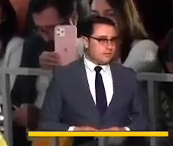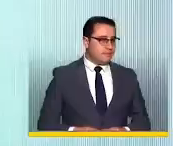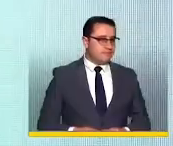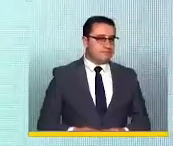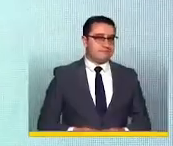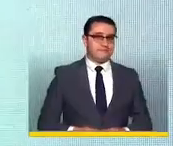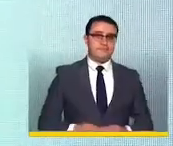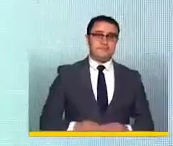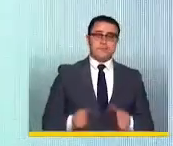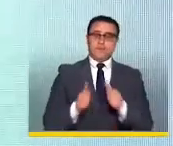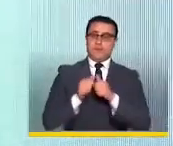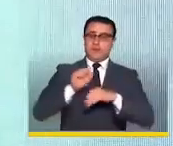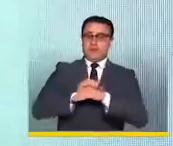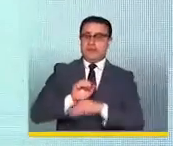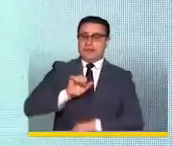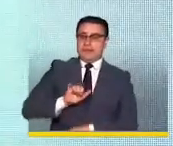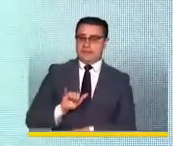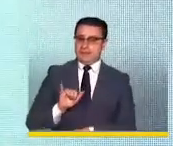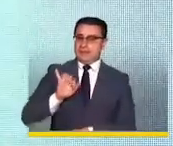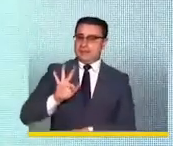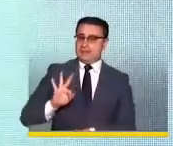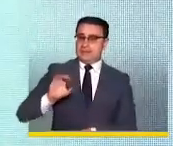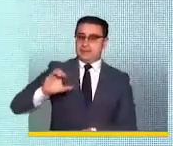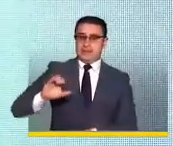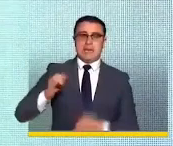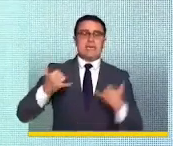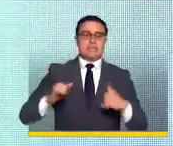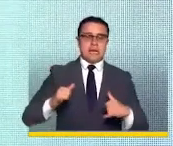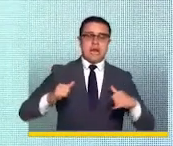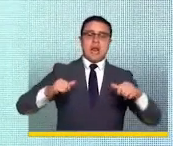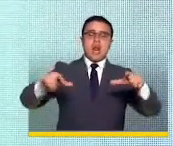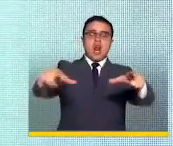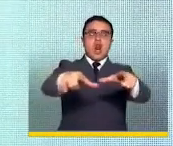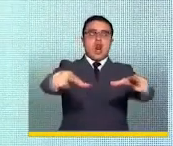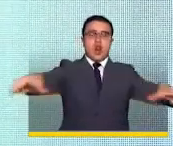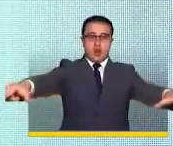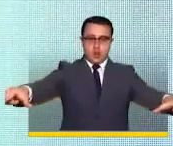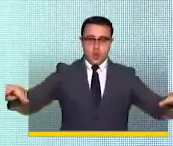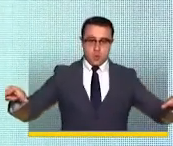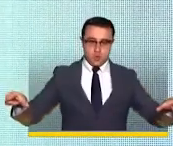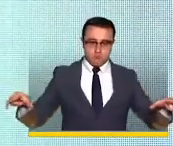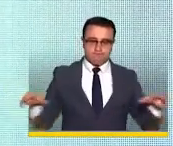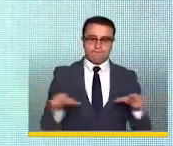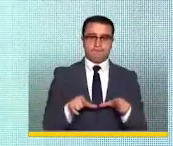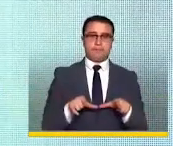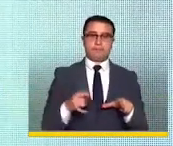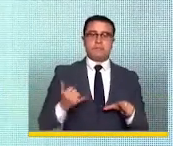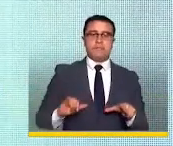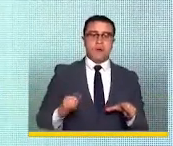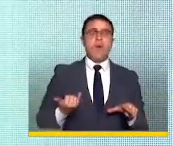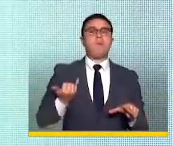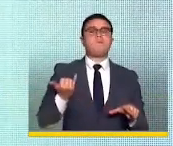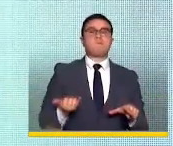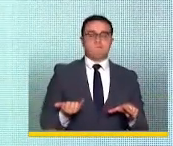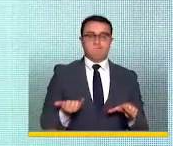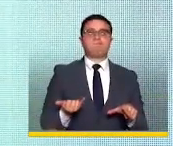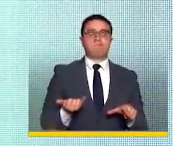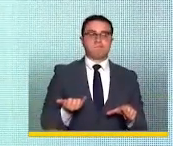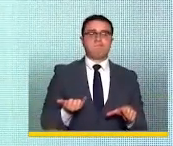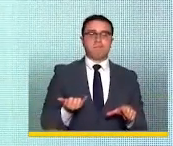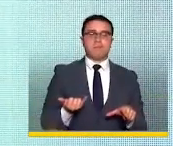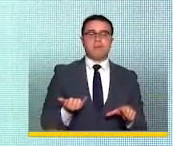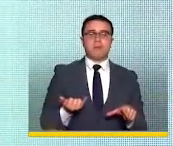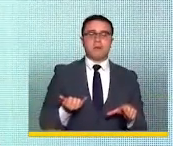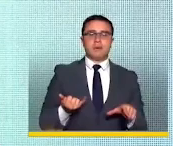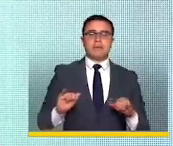con el ITC se hizo un lote específico, se instalaron